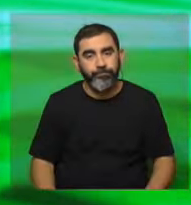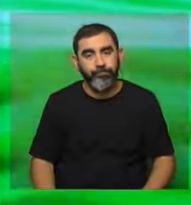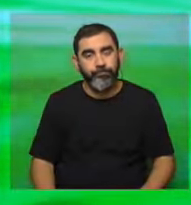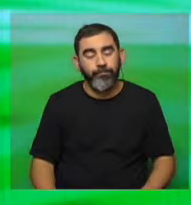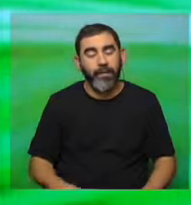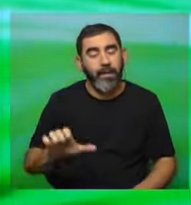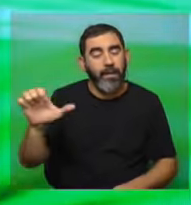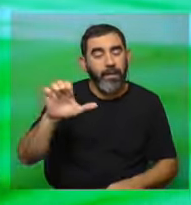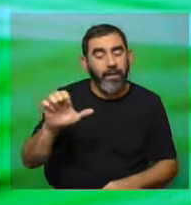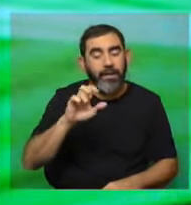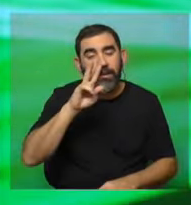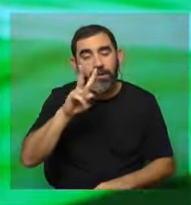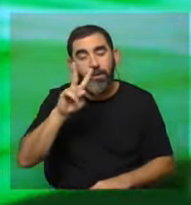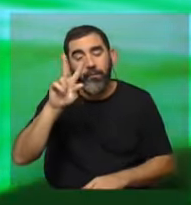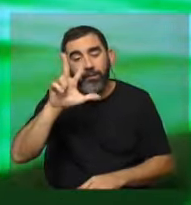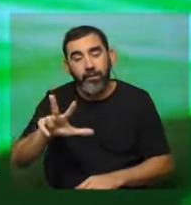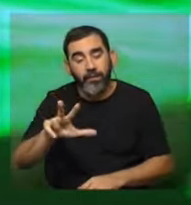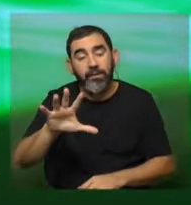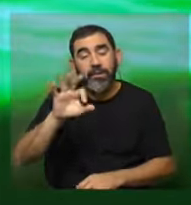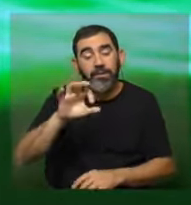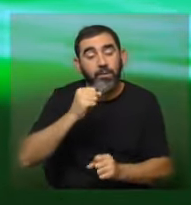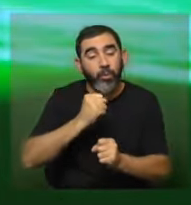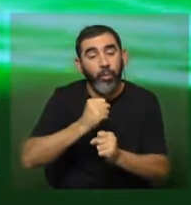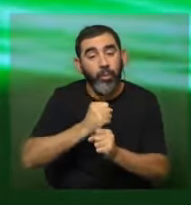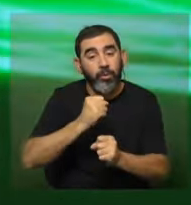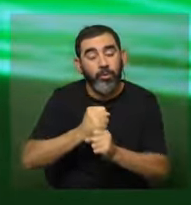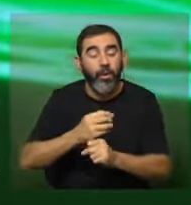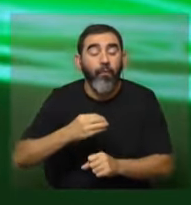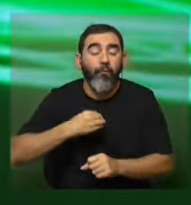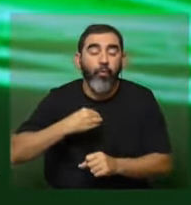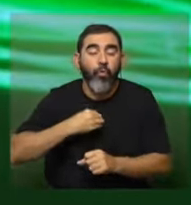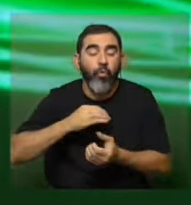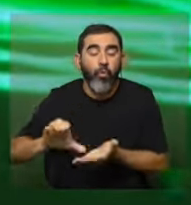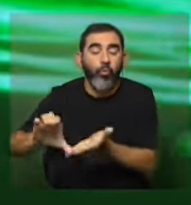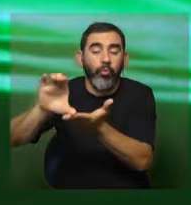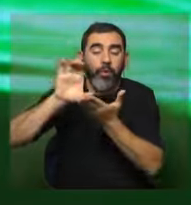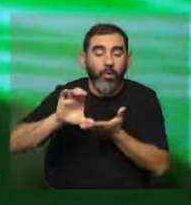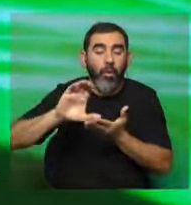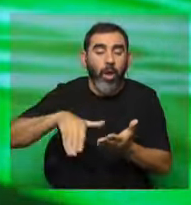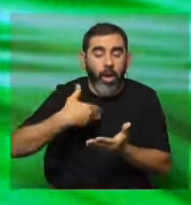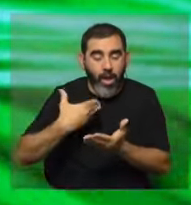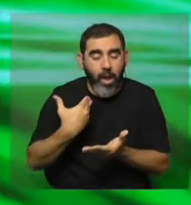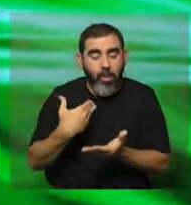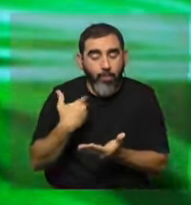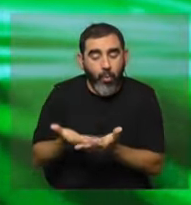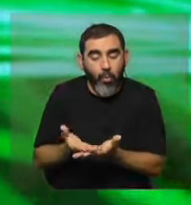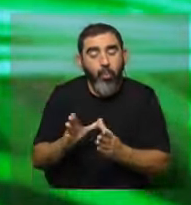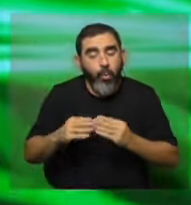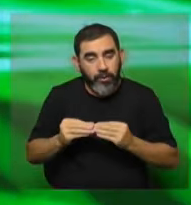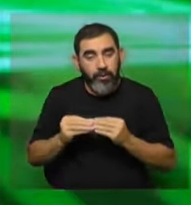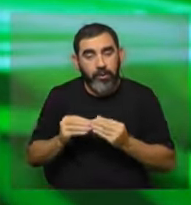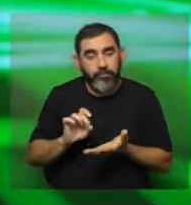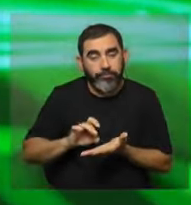enero del 2023 hubieron 50 trabajadores que voluntariamente accedieron a una propuesta que hizo la propia empresa en realidad de